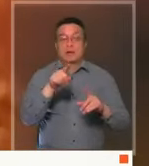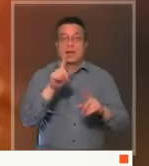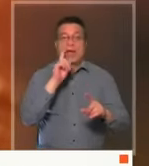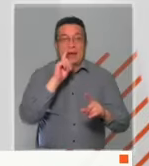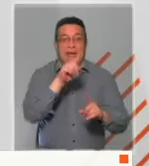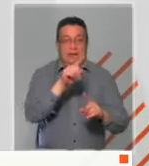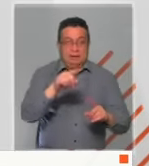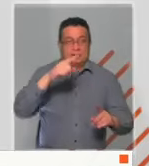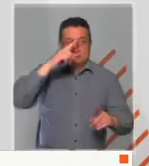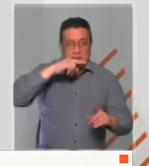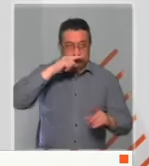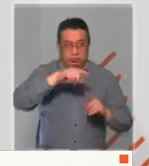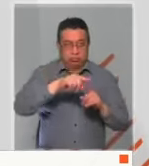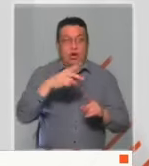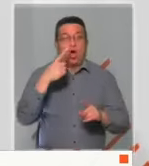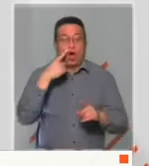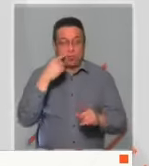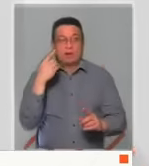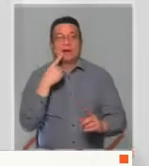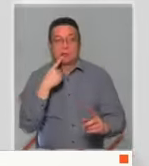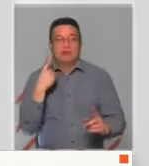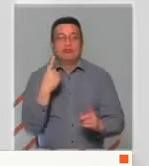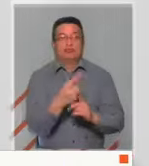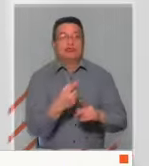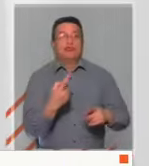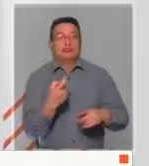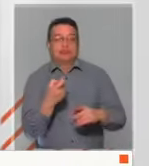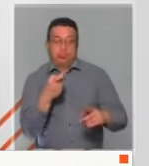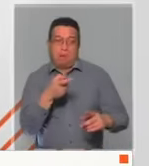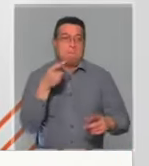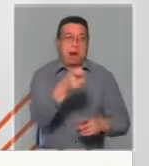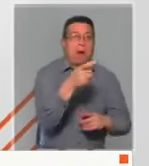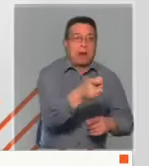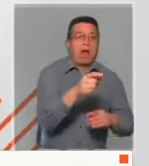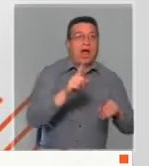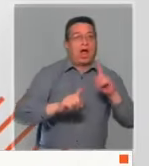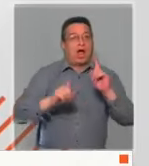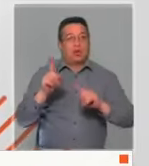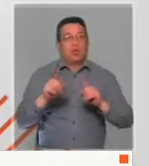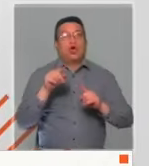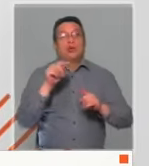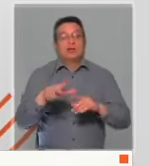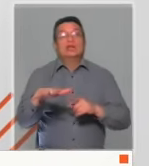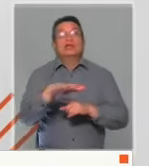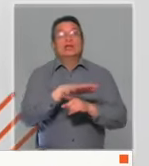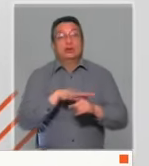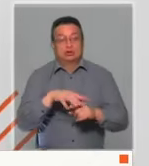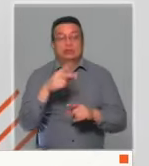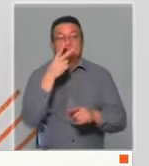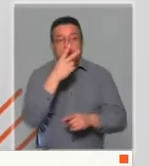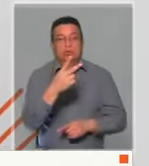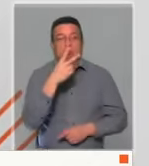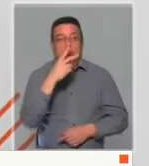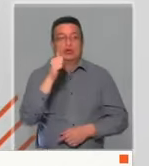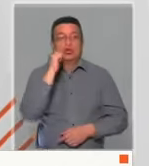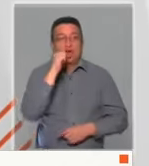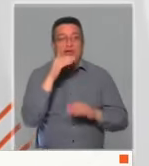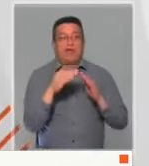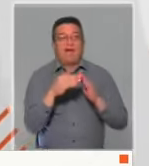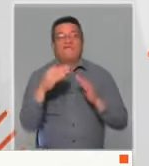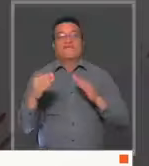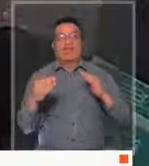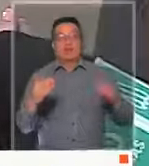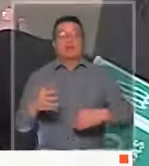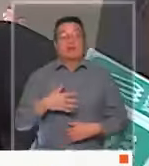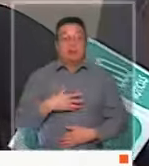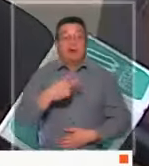ellas, también de sujetos que llegan armados a dispararles. Eso sumado a las situaciones que presencian a diario los vecinos. Me ha tocado